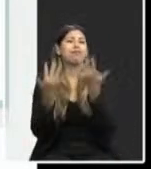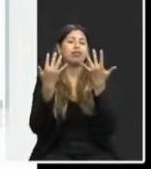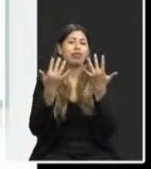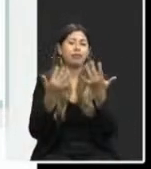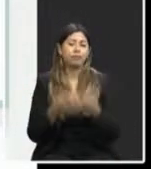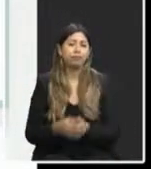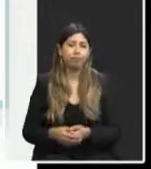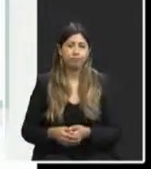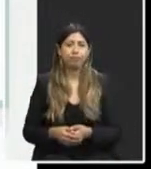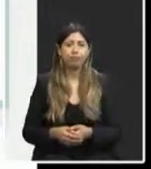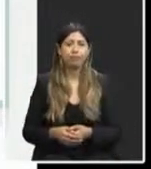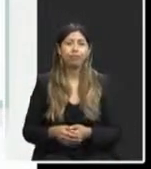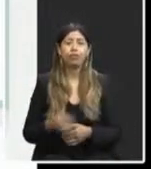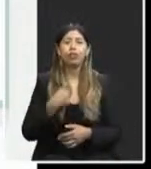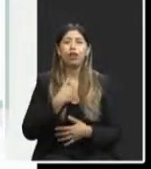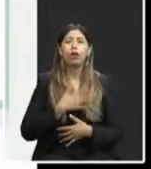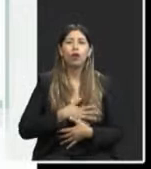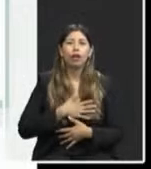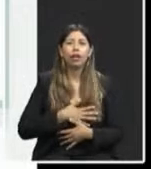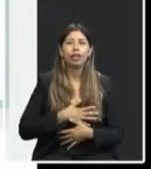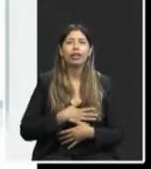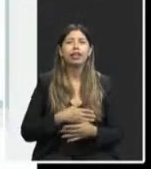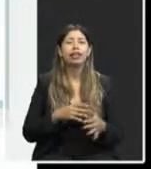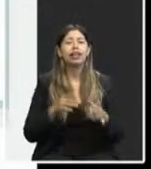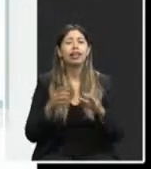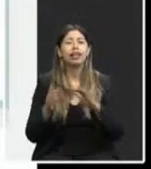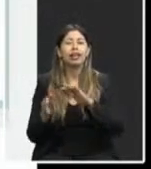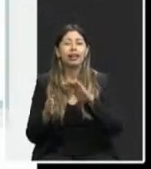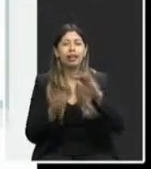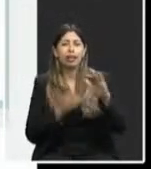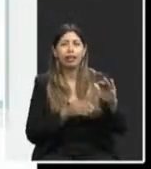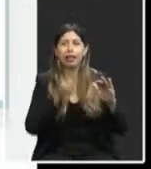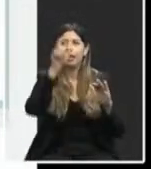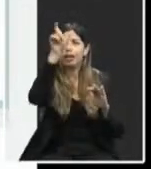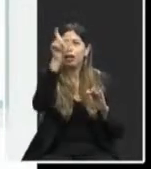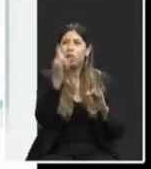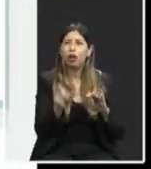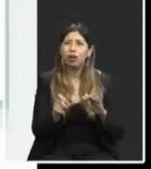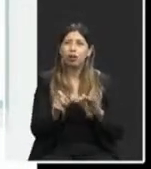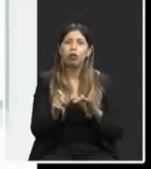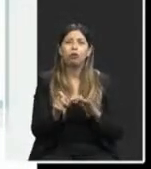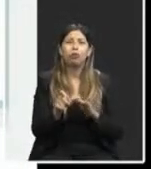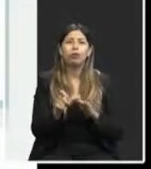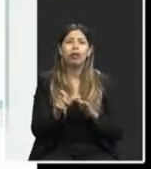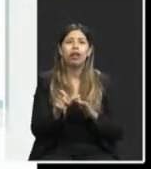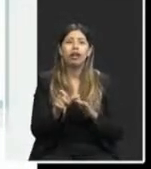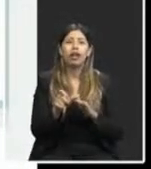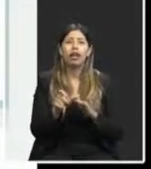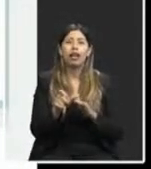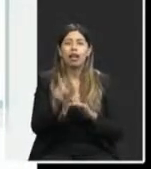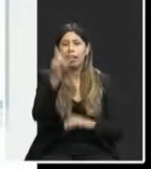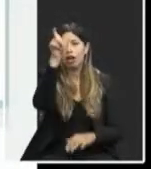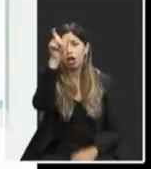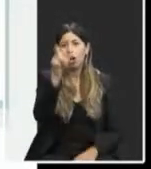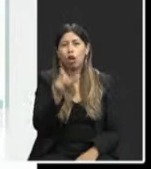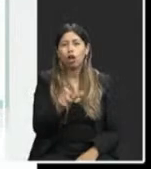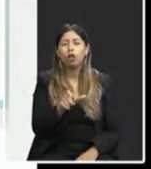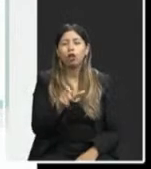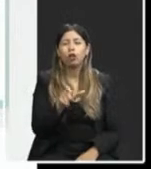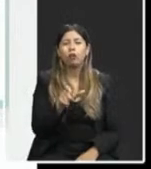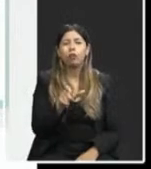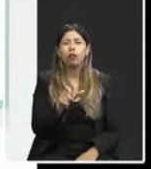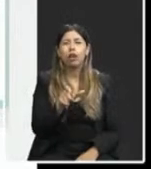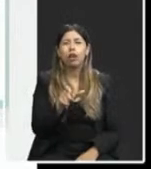quiero invitarlos a que vean la columna que está, bueno, es a mi lado izquierdo, que es